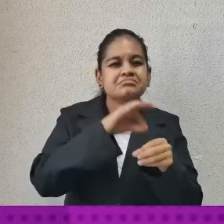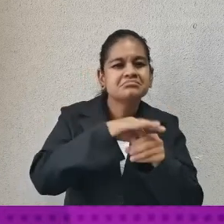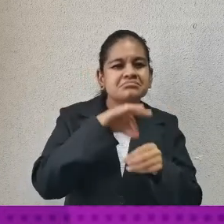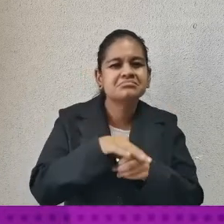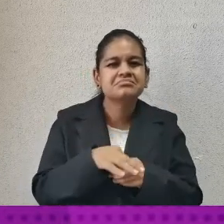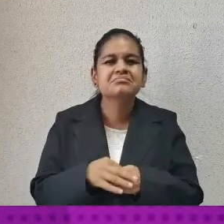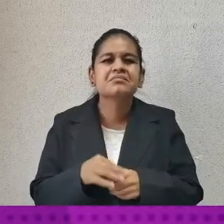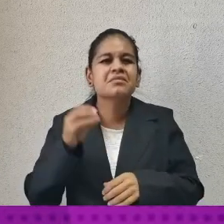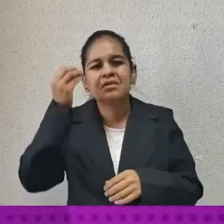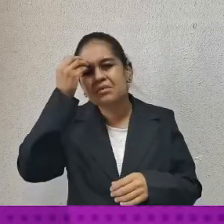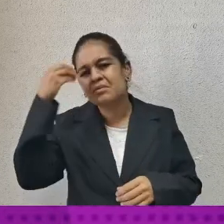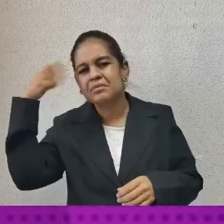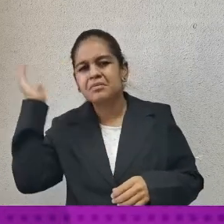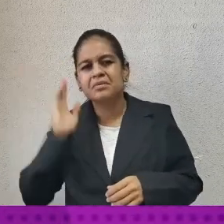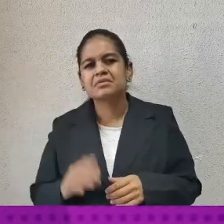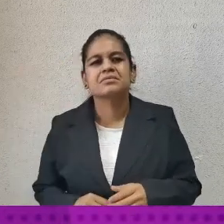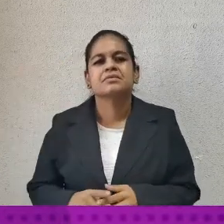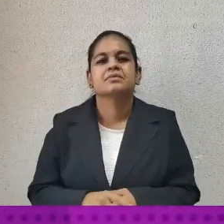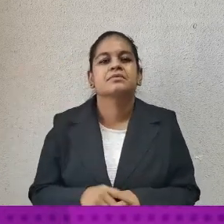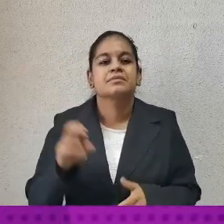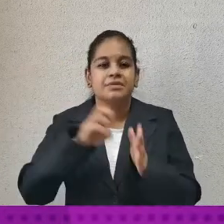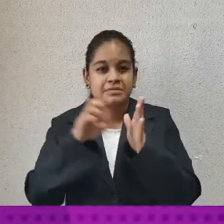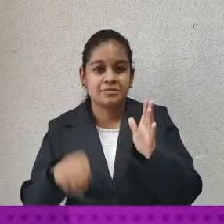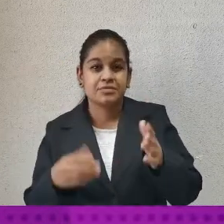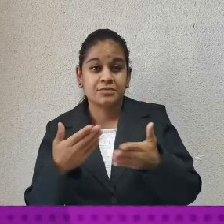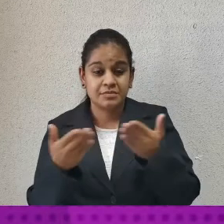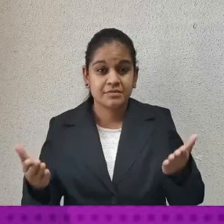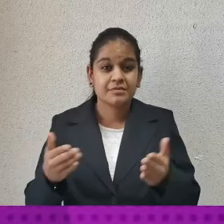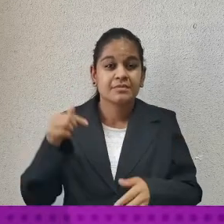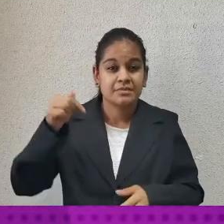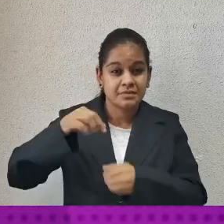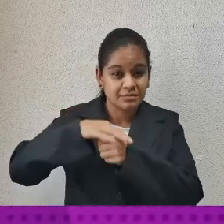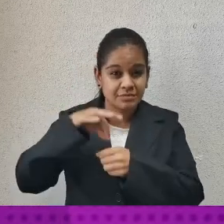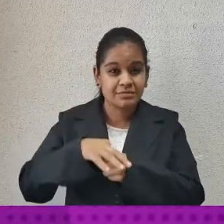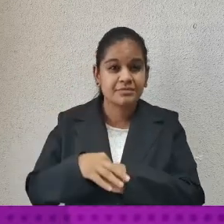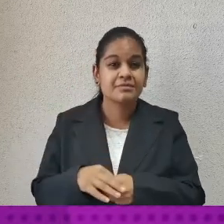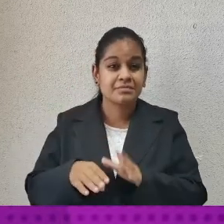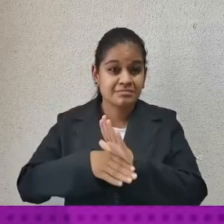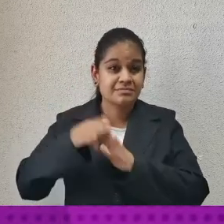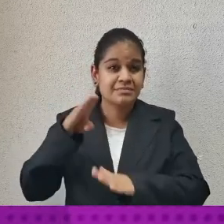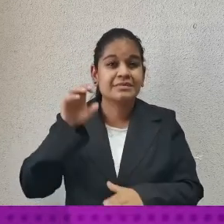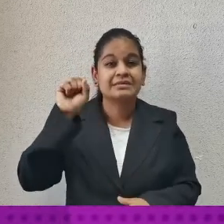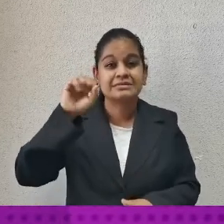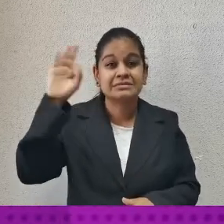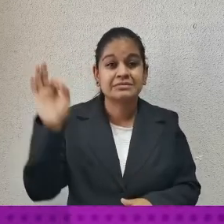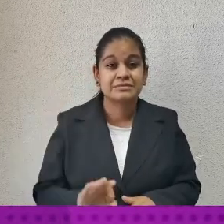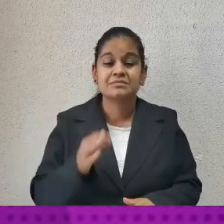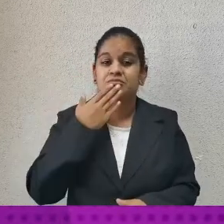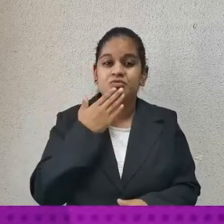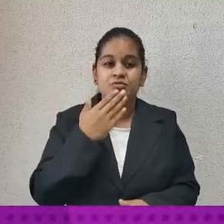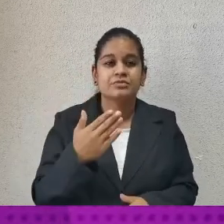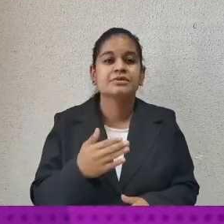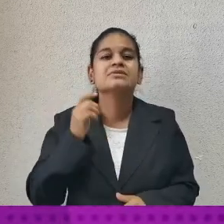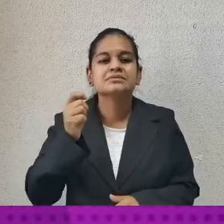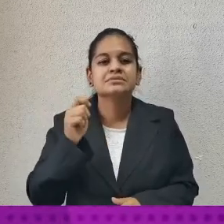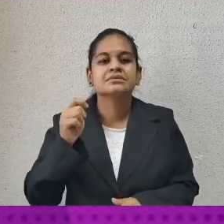proceso electoral, tuvimos una participación muy buena, casi del 60%, pero eso quiere decir que hay otro 40% que no acudió a